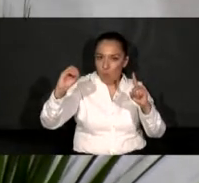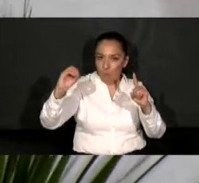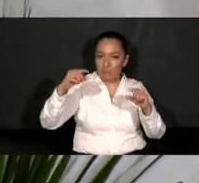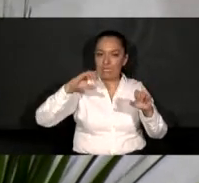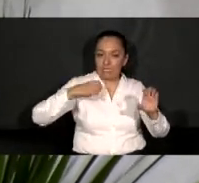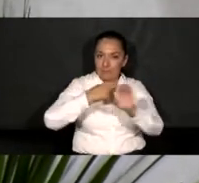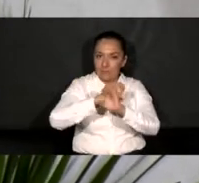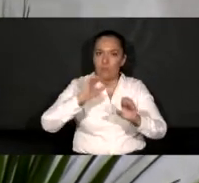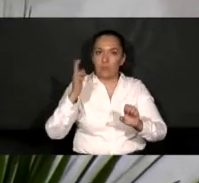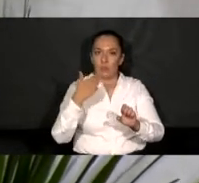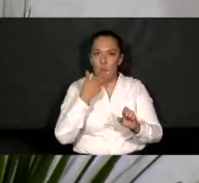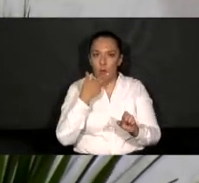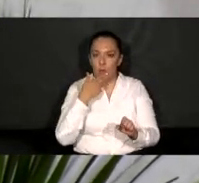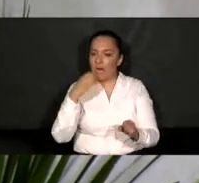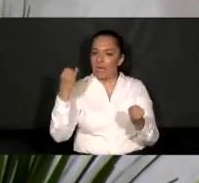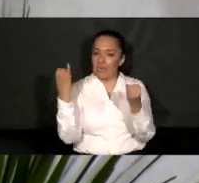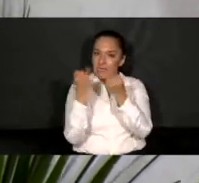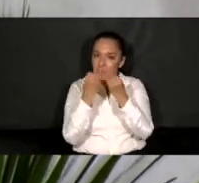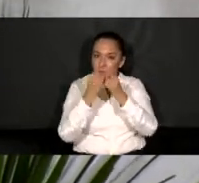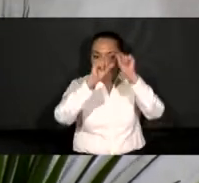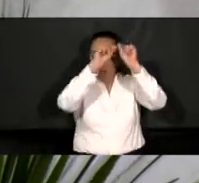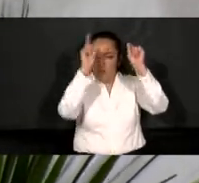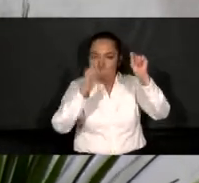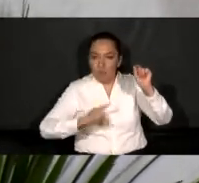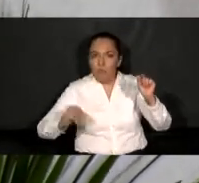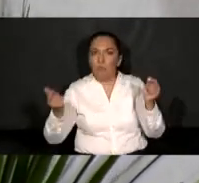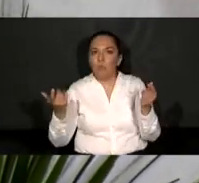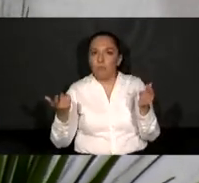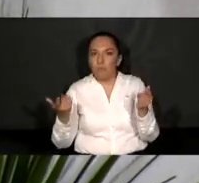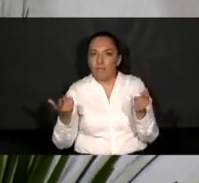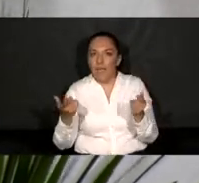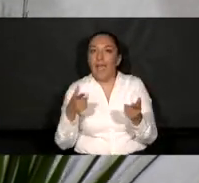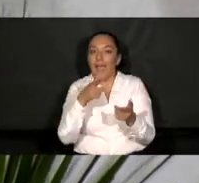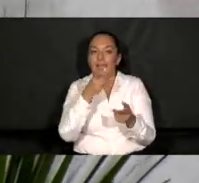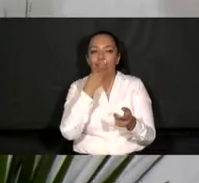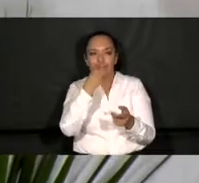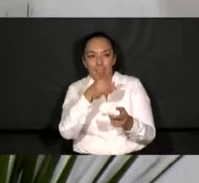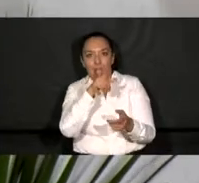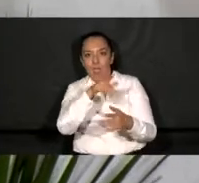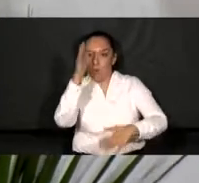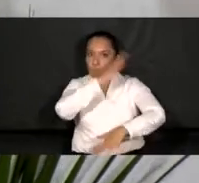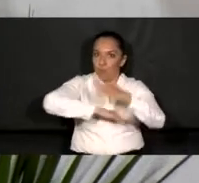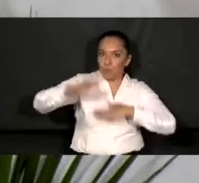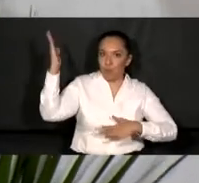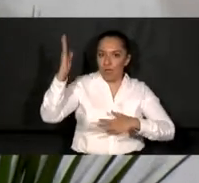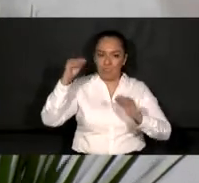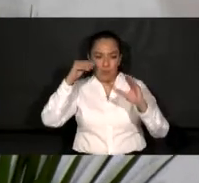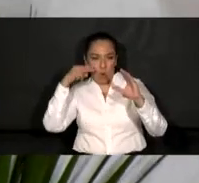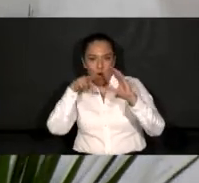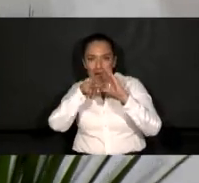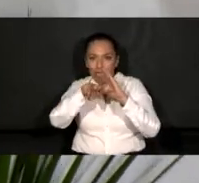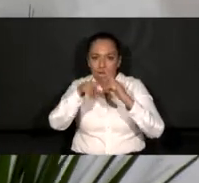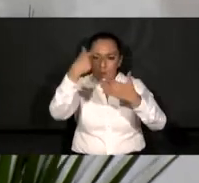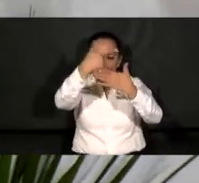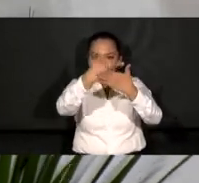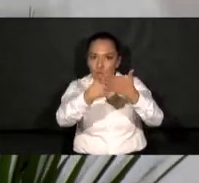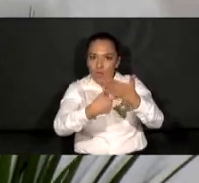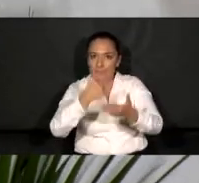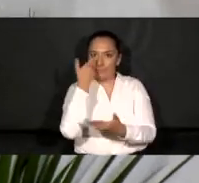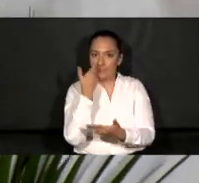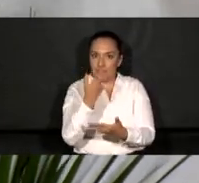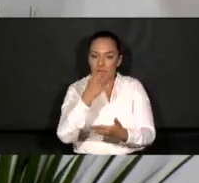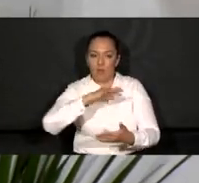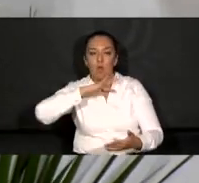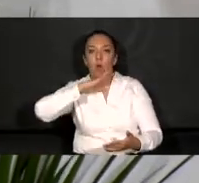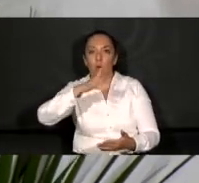de la República tenga a Chihuahua como caso de éxito en materia de transparencia, en materia de combate a la